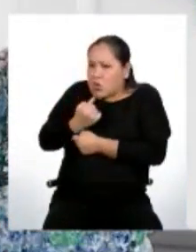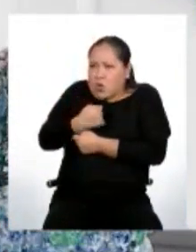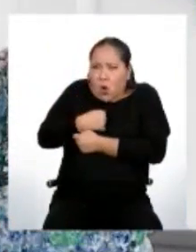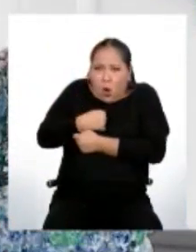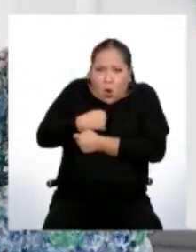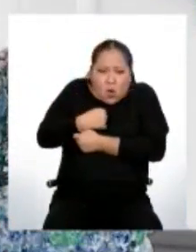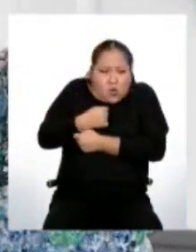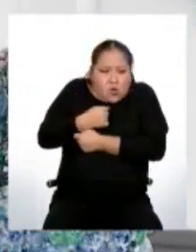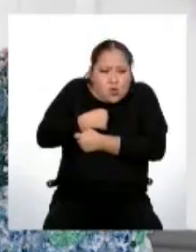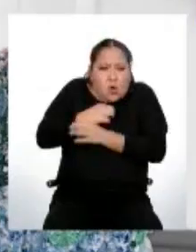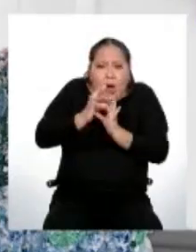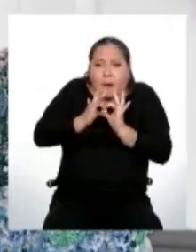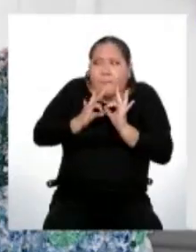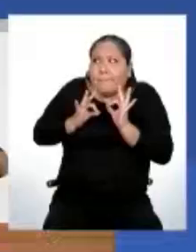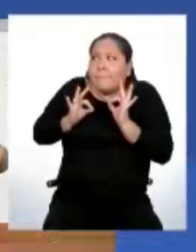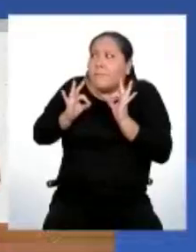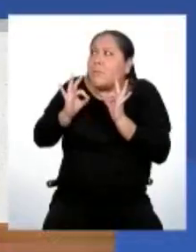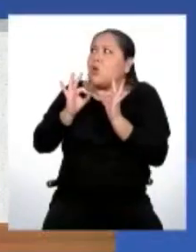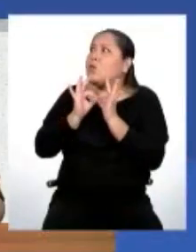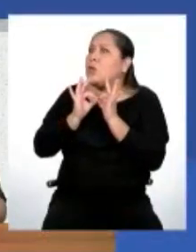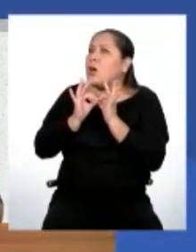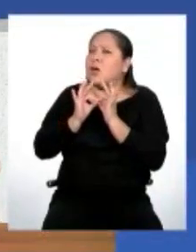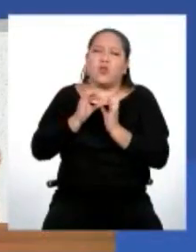¿Yo importante?